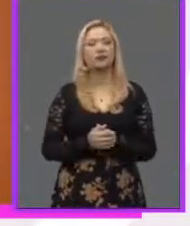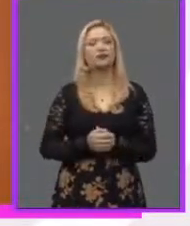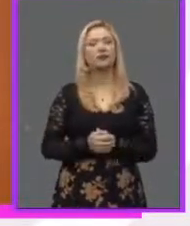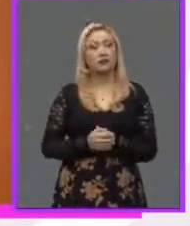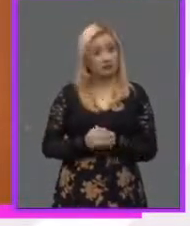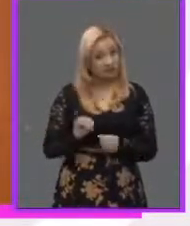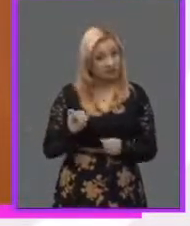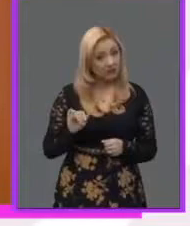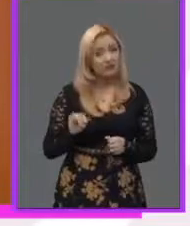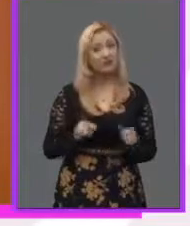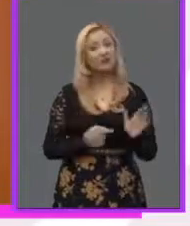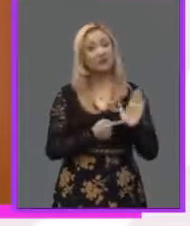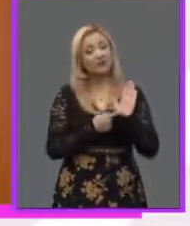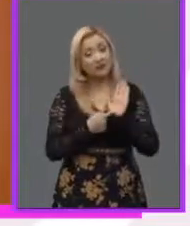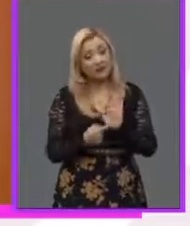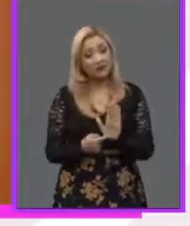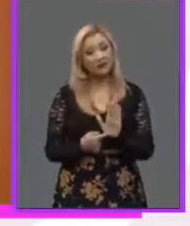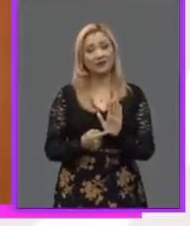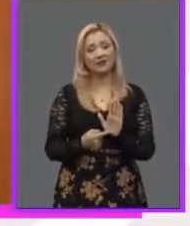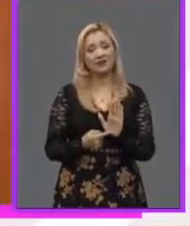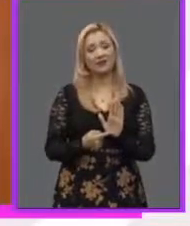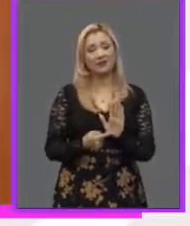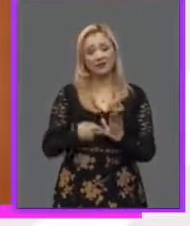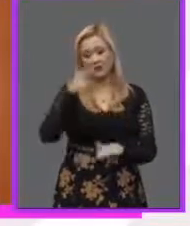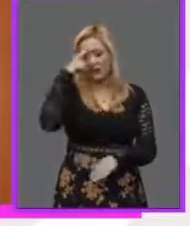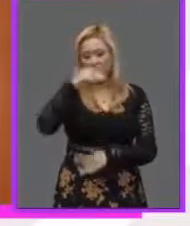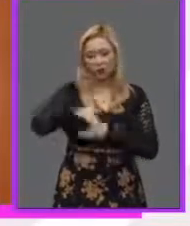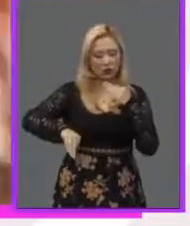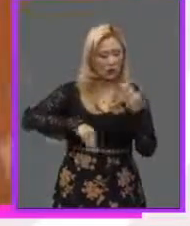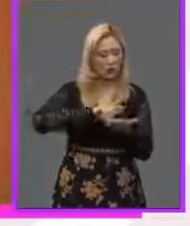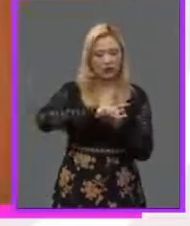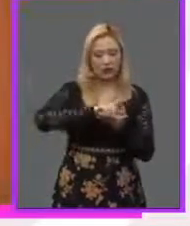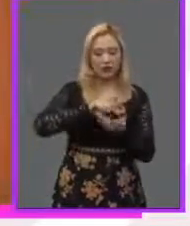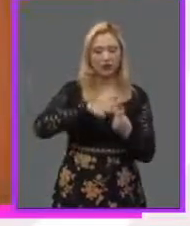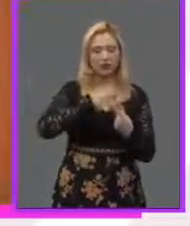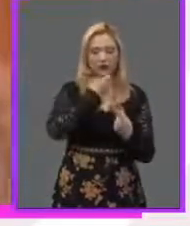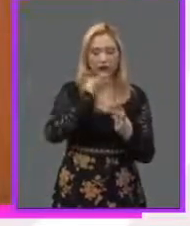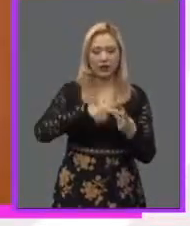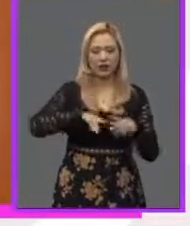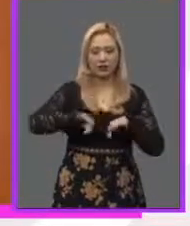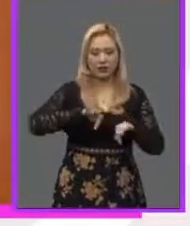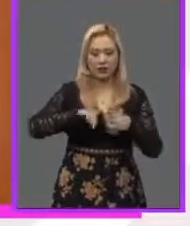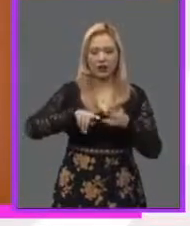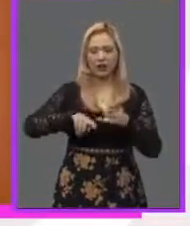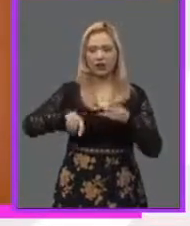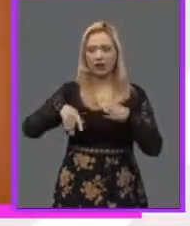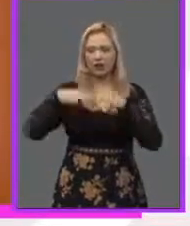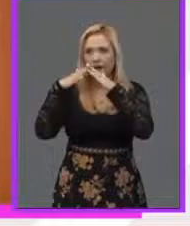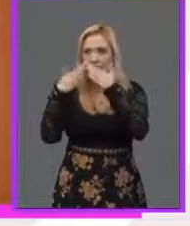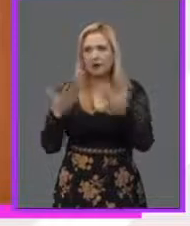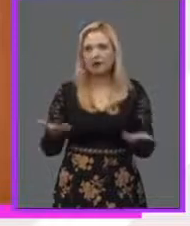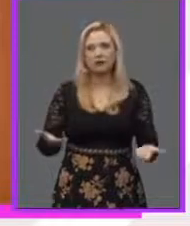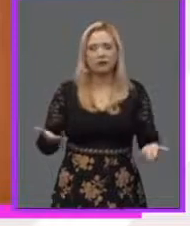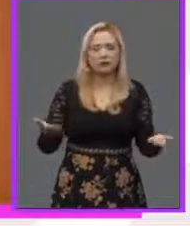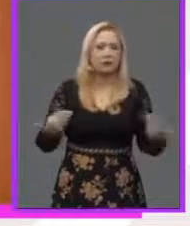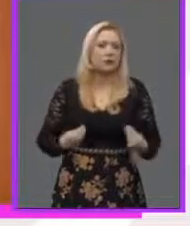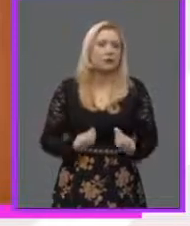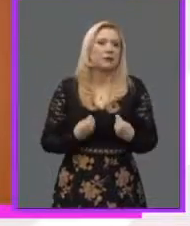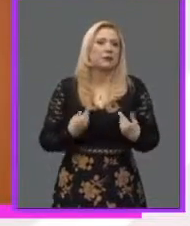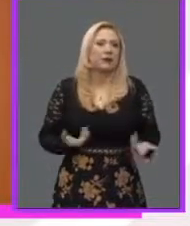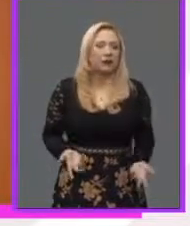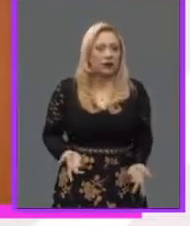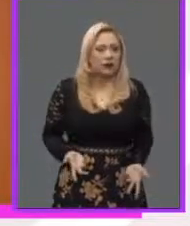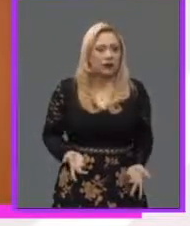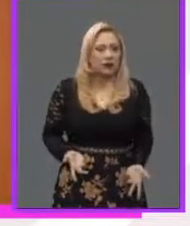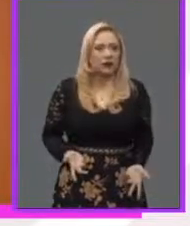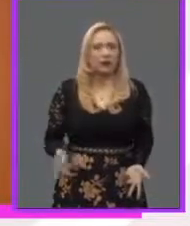realmente están pasando y están pasando en el acceso pues a todos los derechos, ¿no? Y justo este es un tema fundamental, que